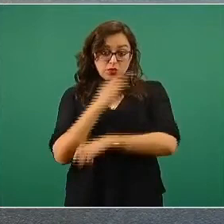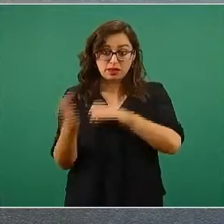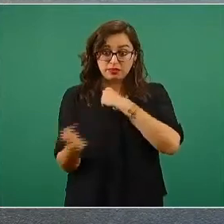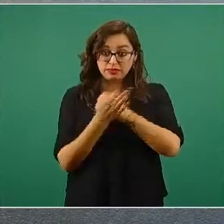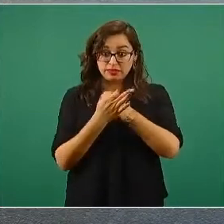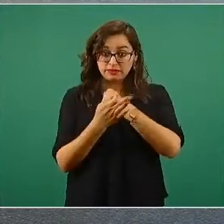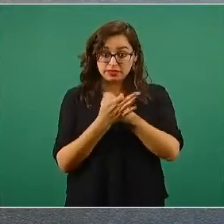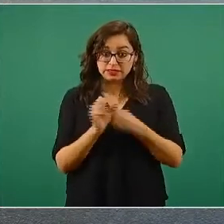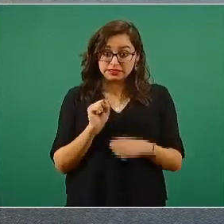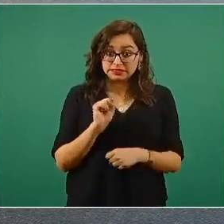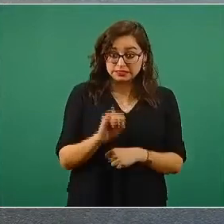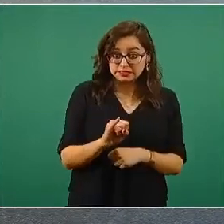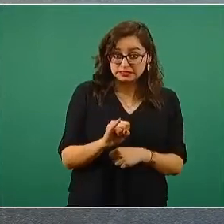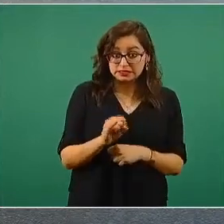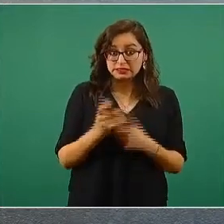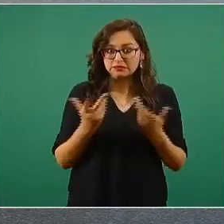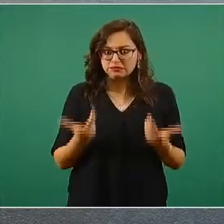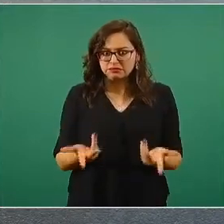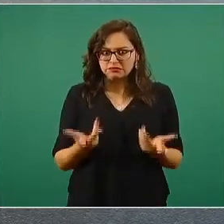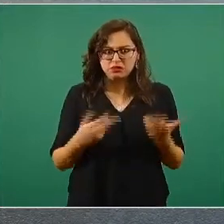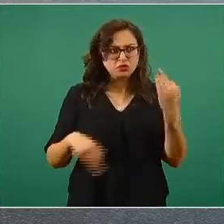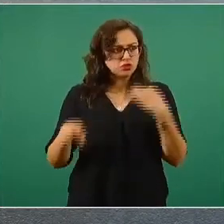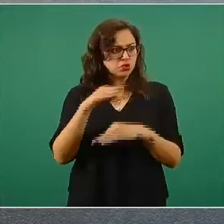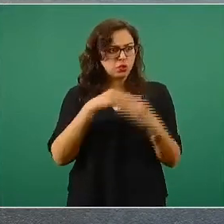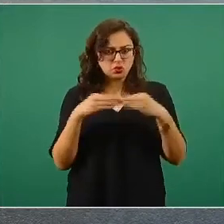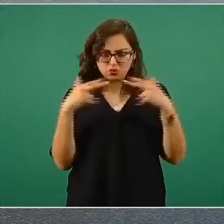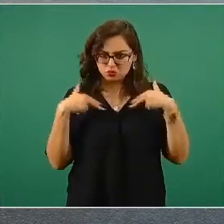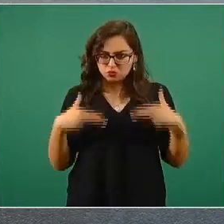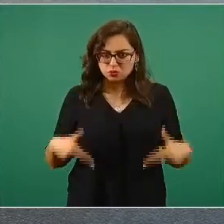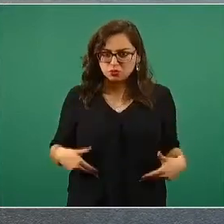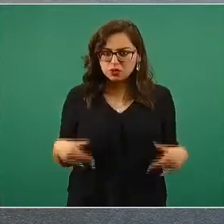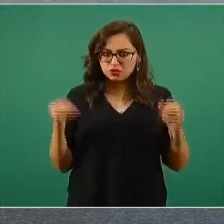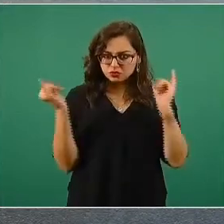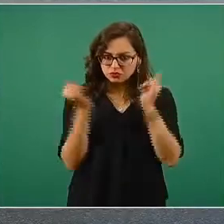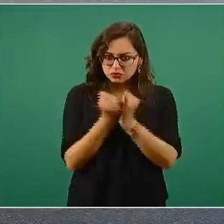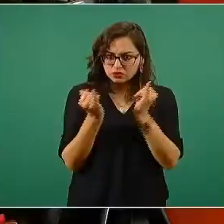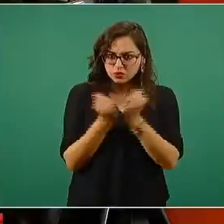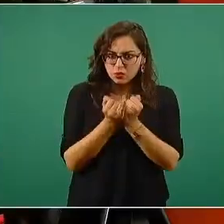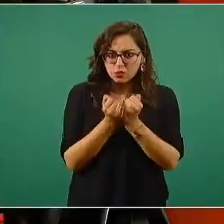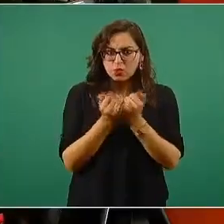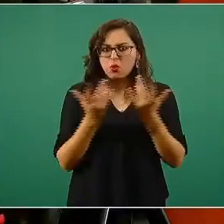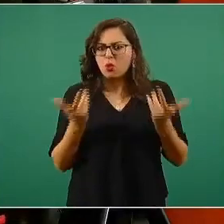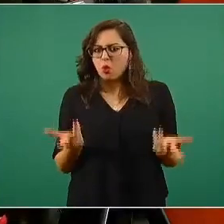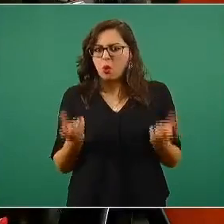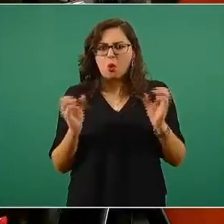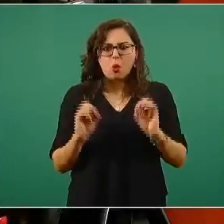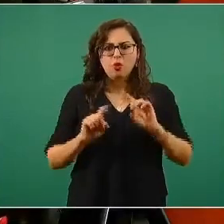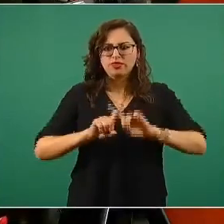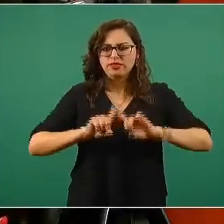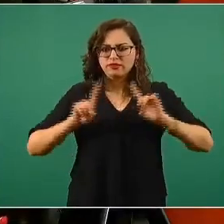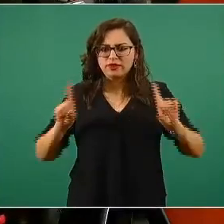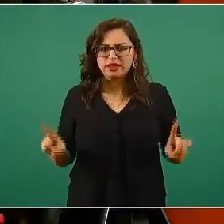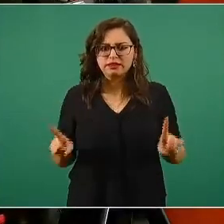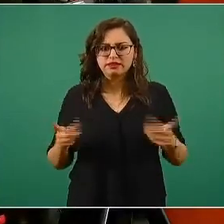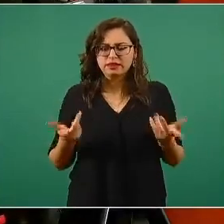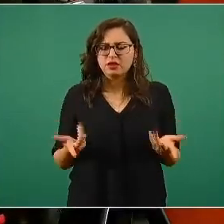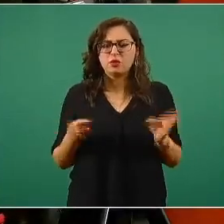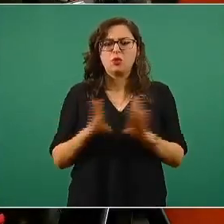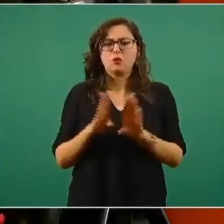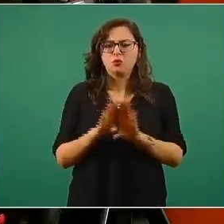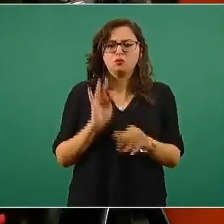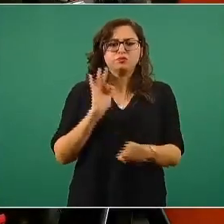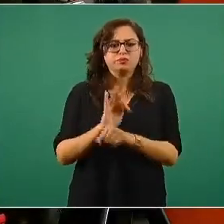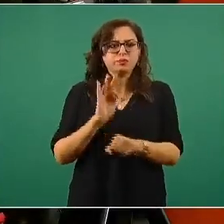tiene la inmunidad y en todos los seres humanos va a aparecer la misma cantidad o varía y eso nos da menor o mayor